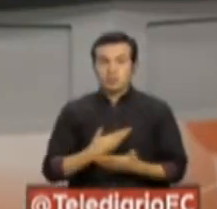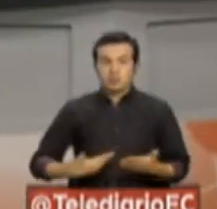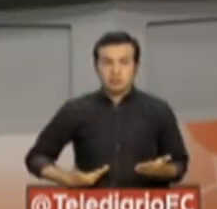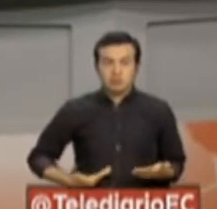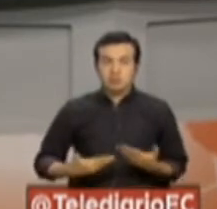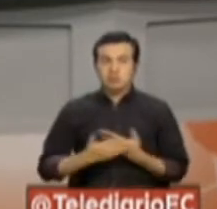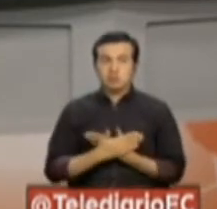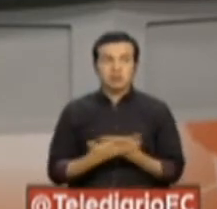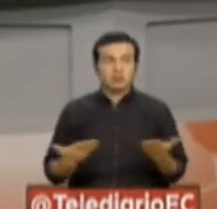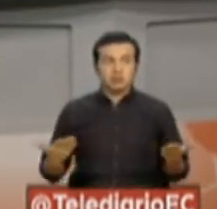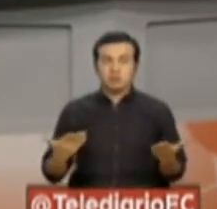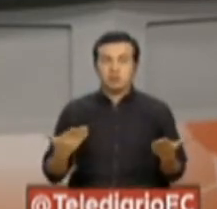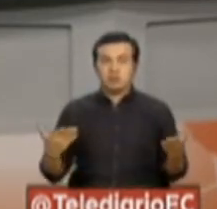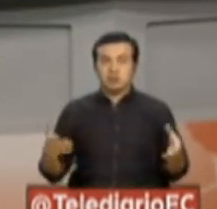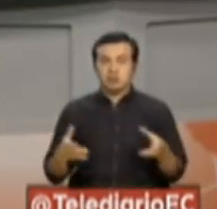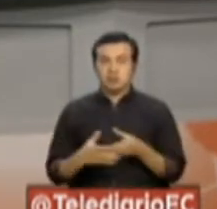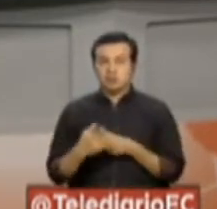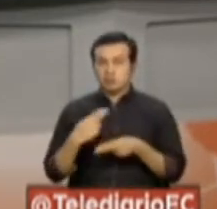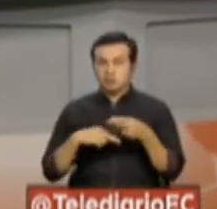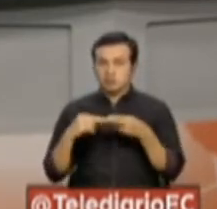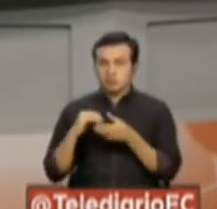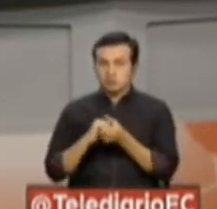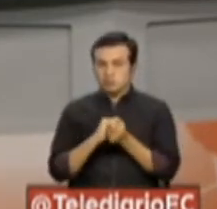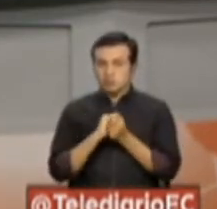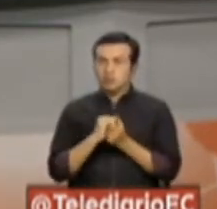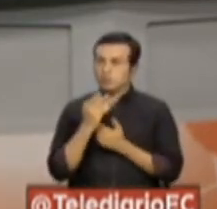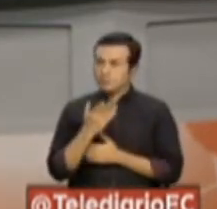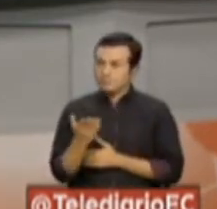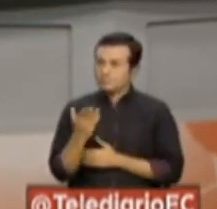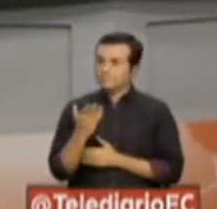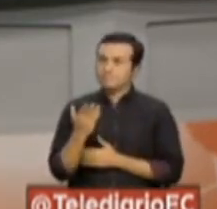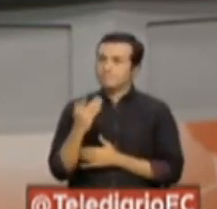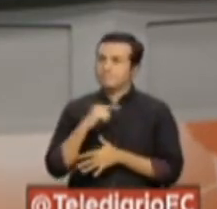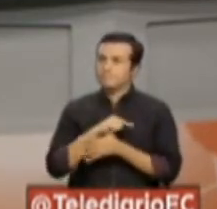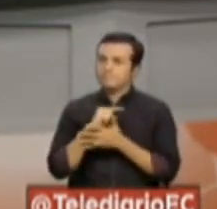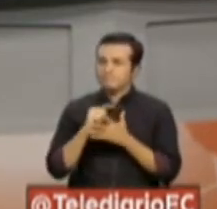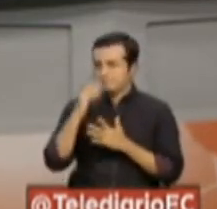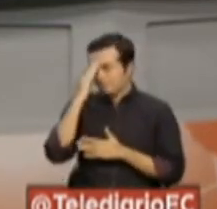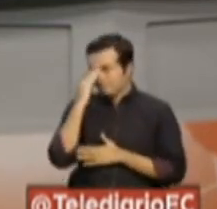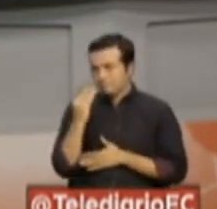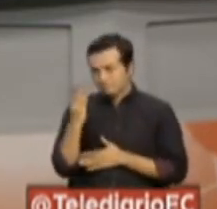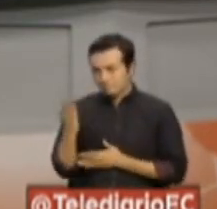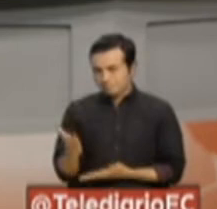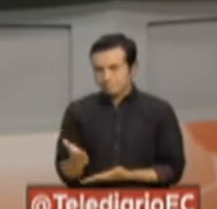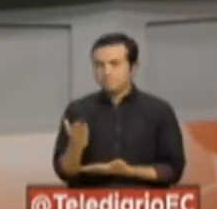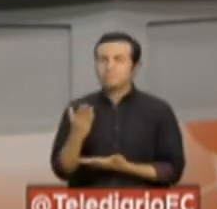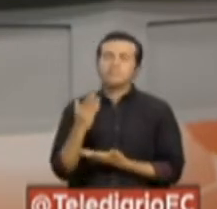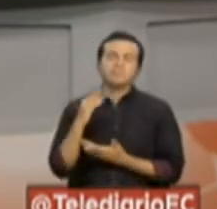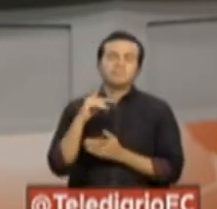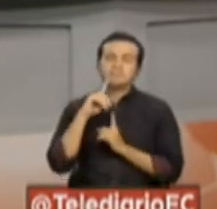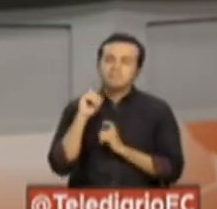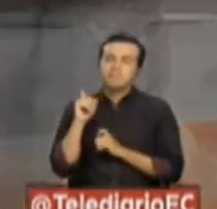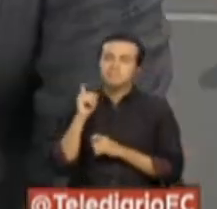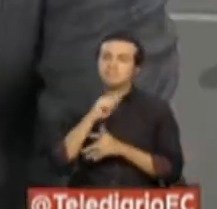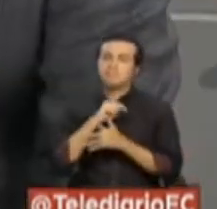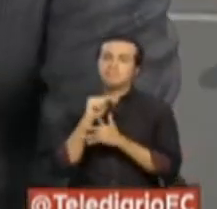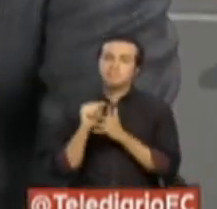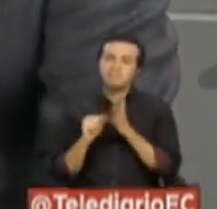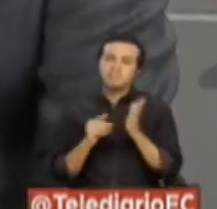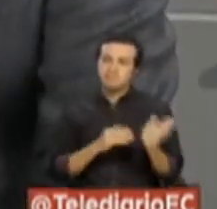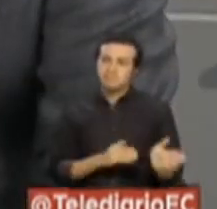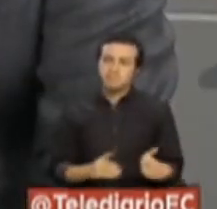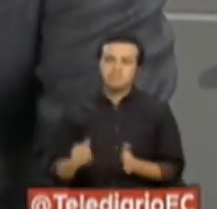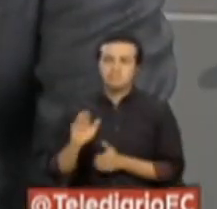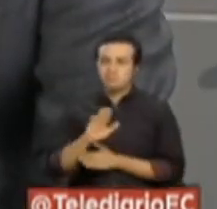Cámara de Economía Popular y Solidaria. Buenos días, bienvenida. ¿Cuáles son las expectativas de